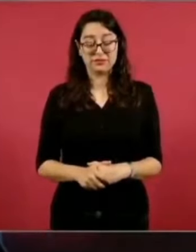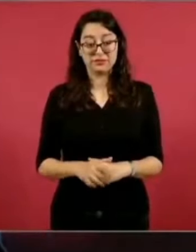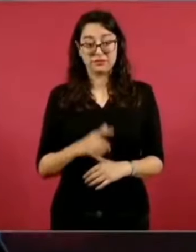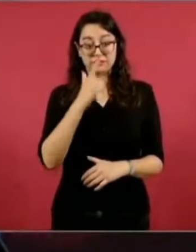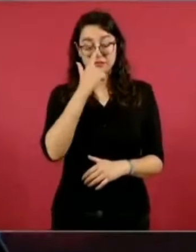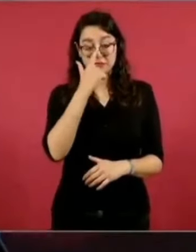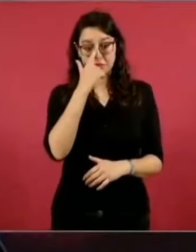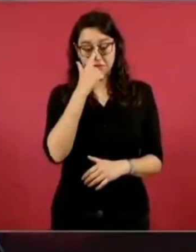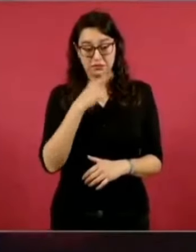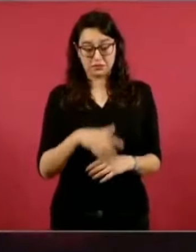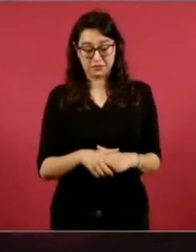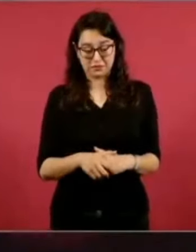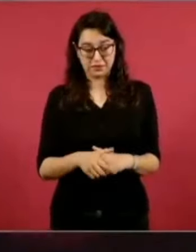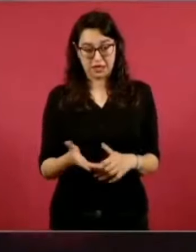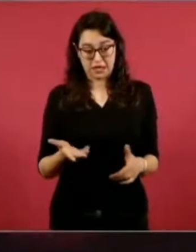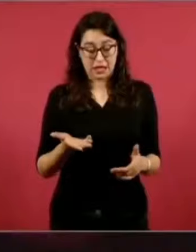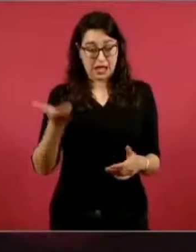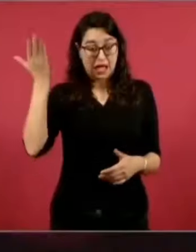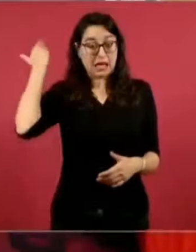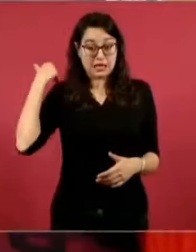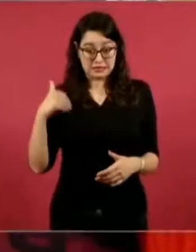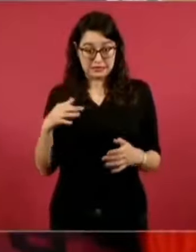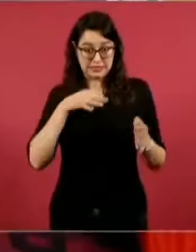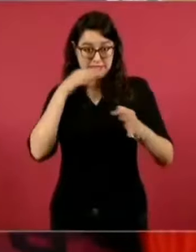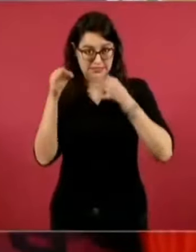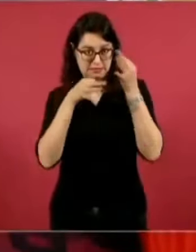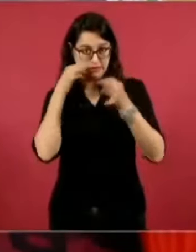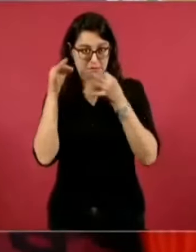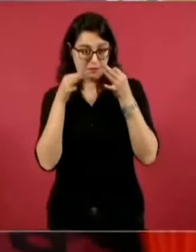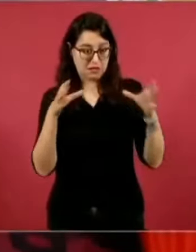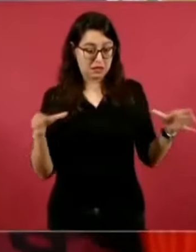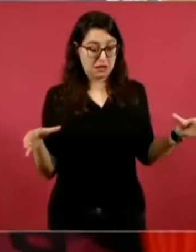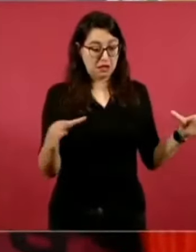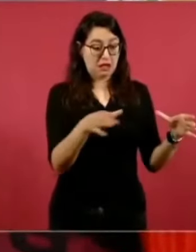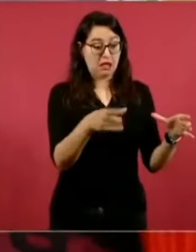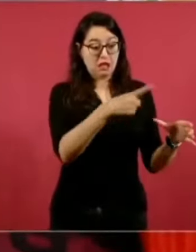elección cerrada, los conservadores,